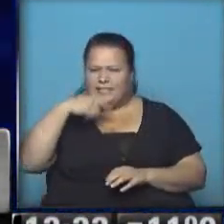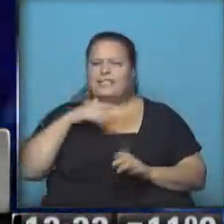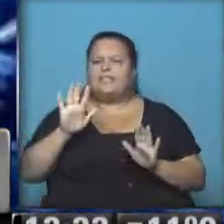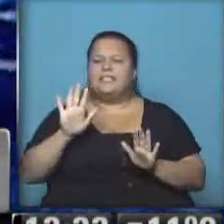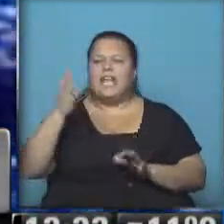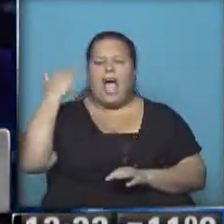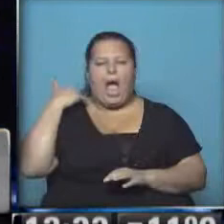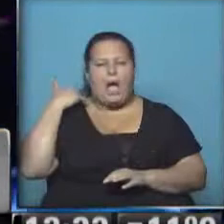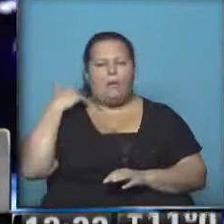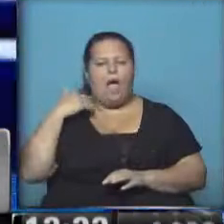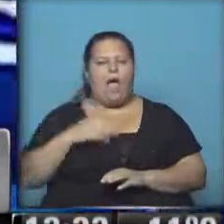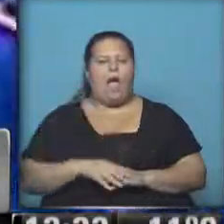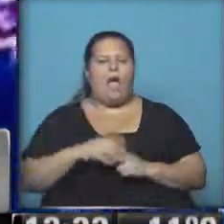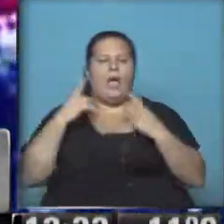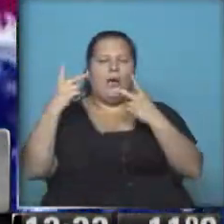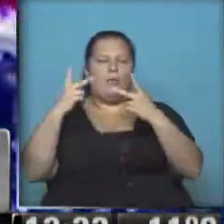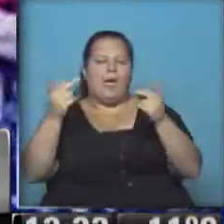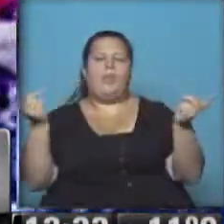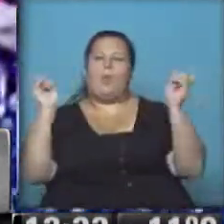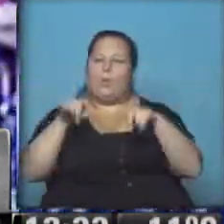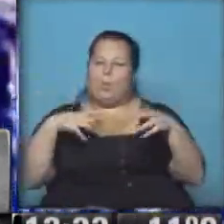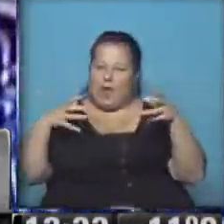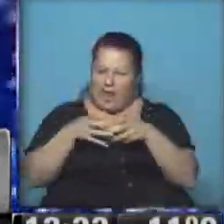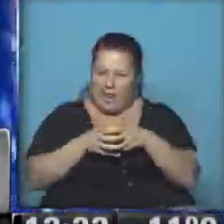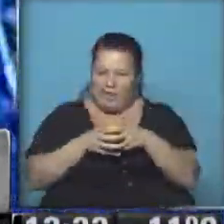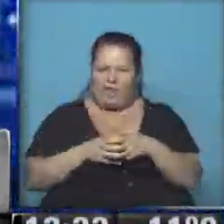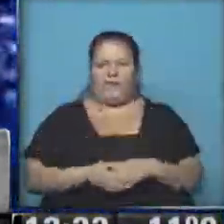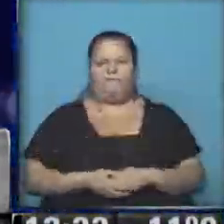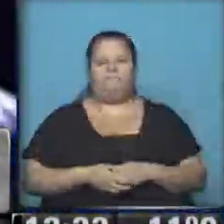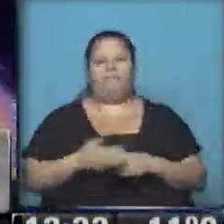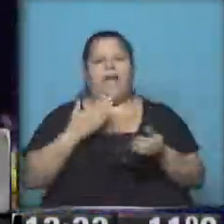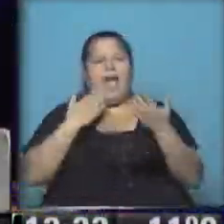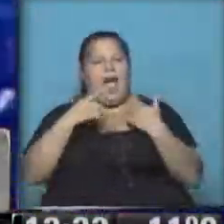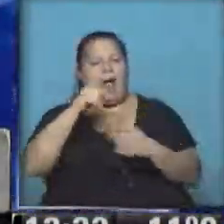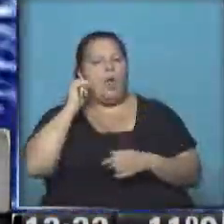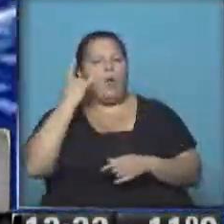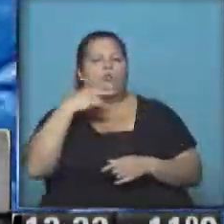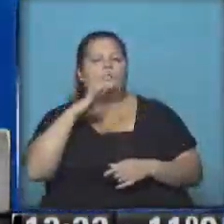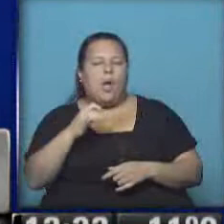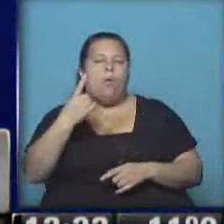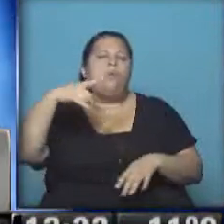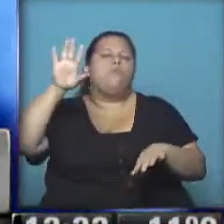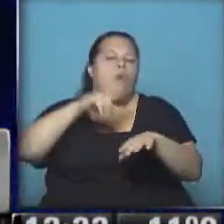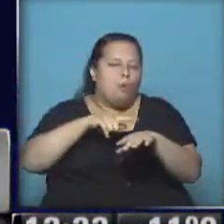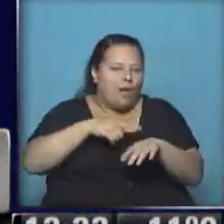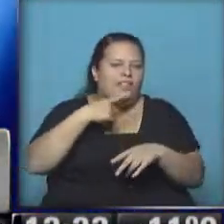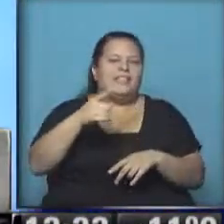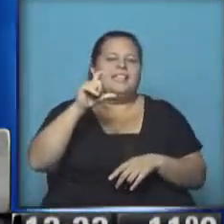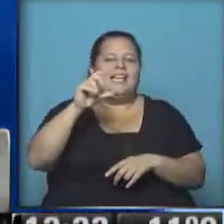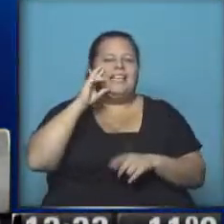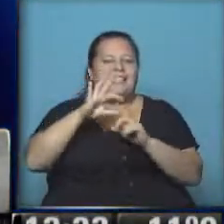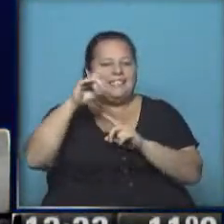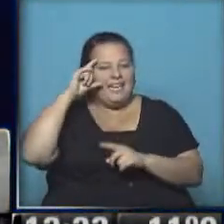haciendo la gira de regreso, hablar con Gustavo y en algún momento que saliese el nombre de Cirque du